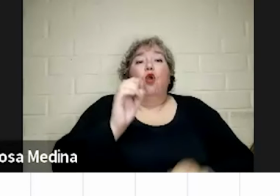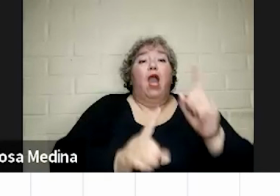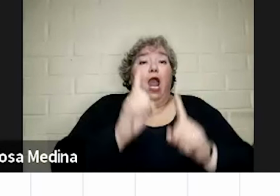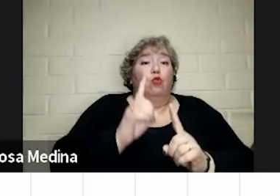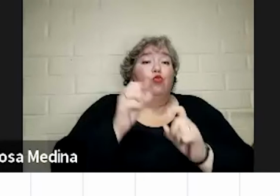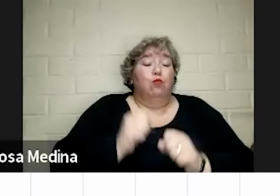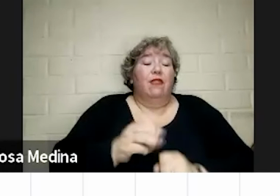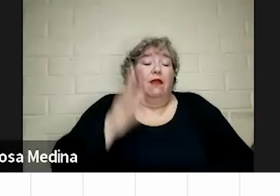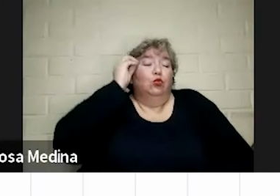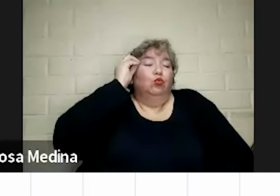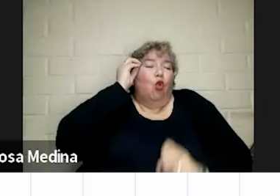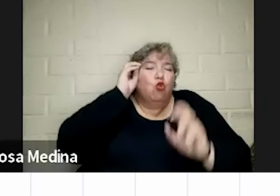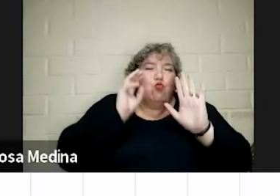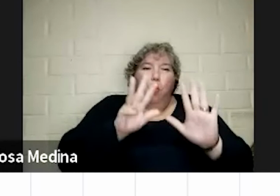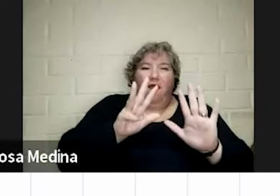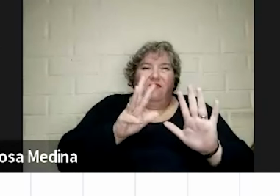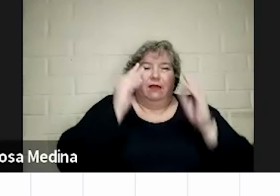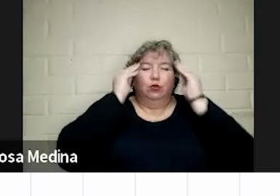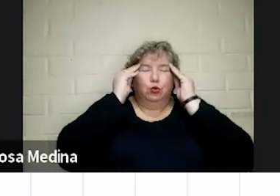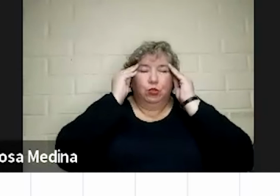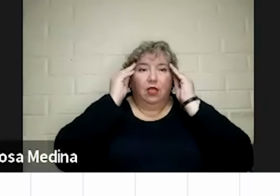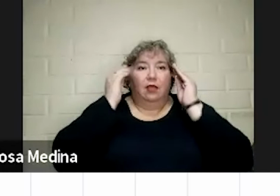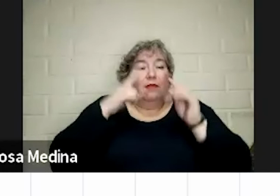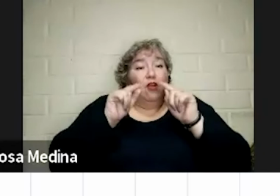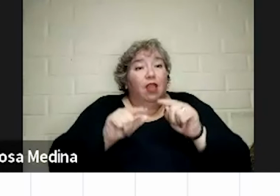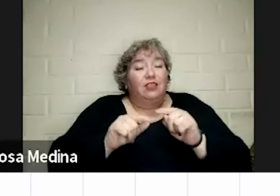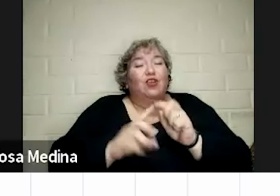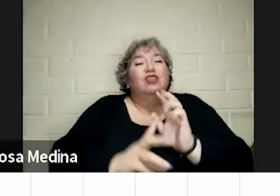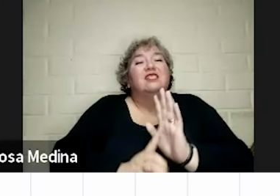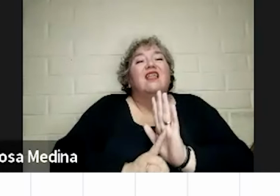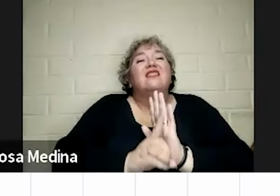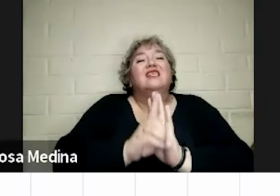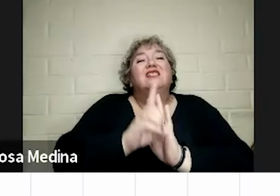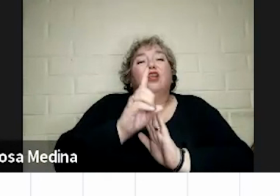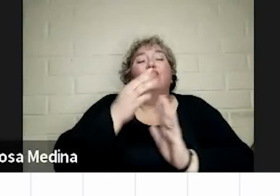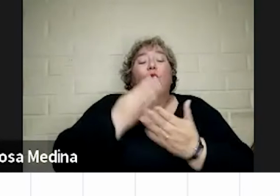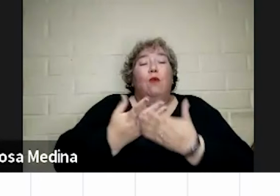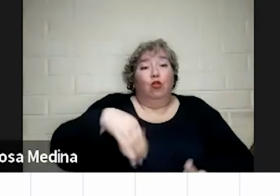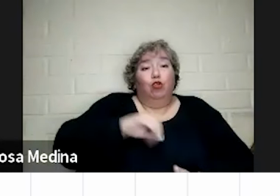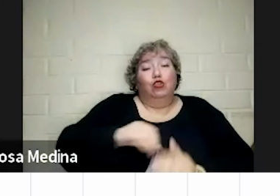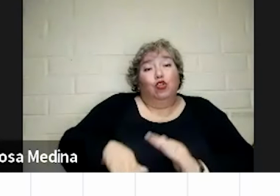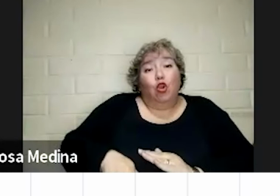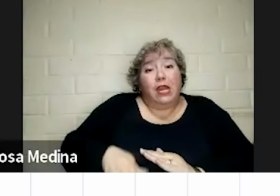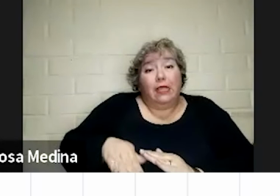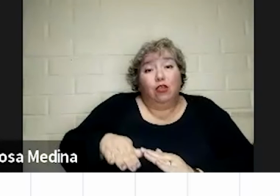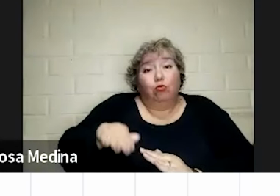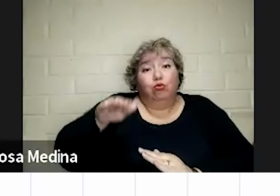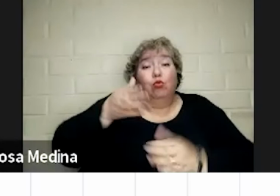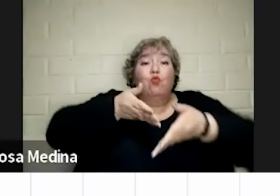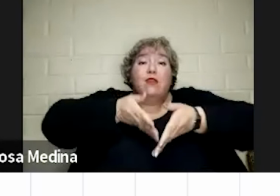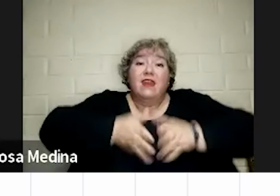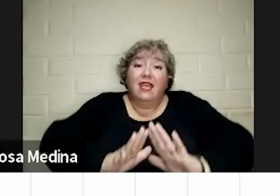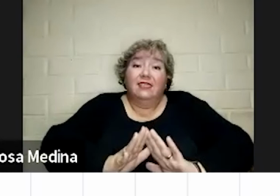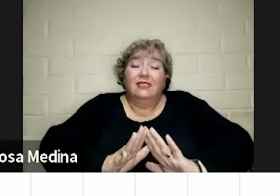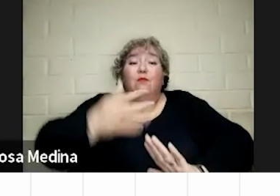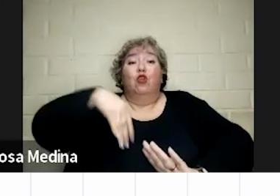9. ¿Ya? Esta capacidad se va desarrollando desde que somos pequeños. En un inicio, cuando nacemos, tenemos